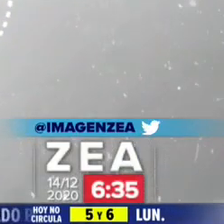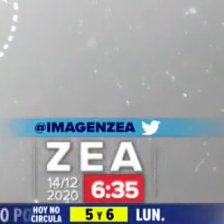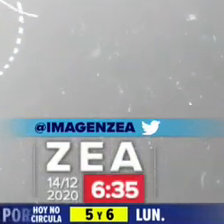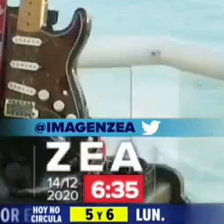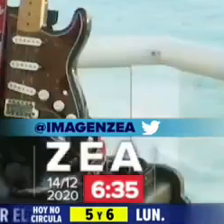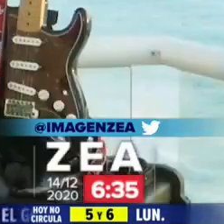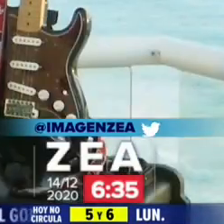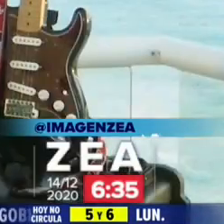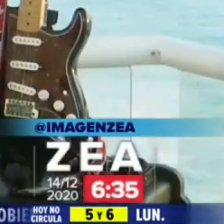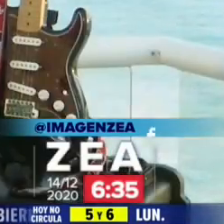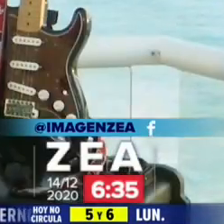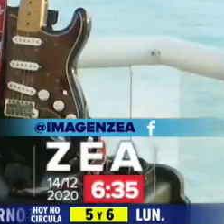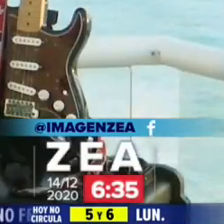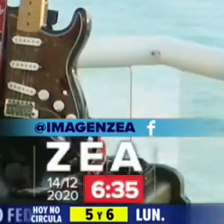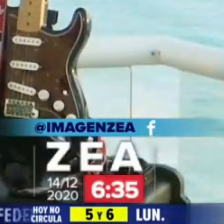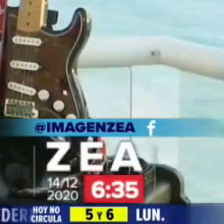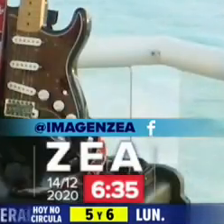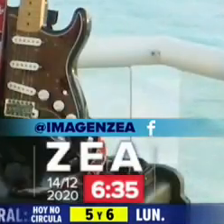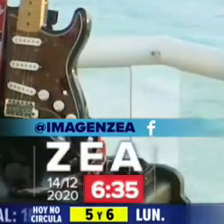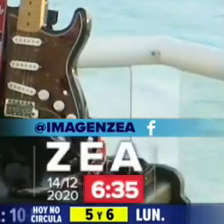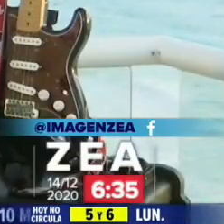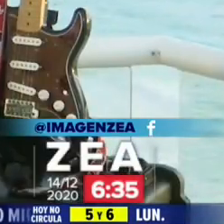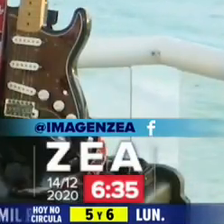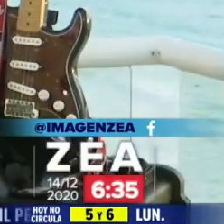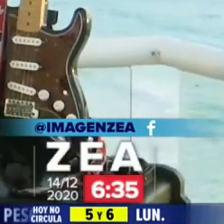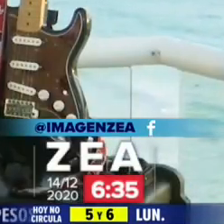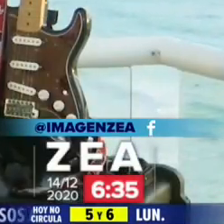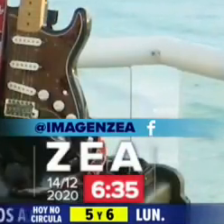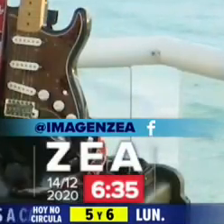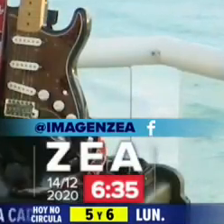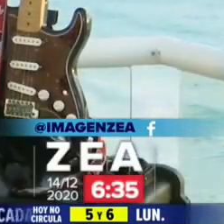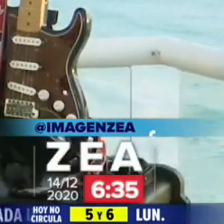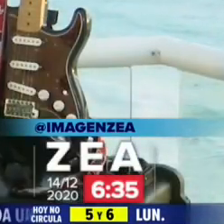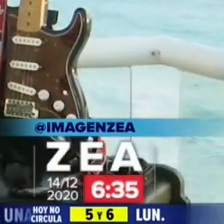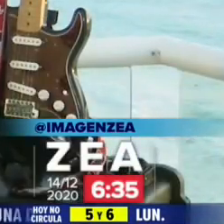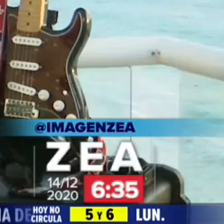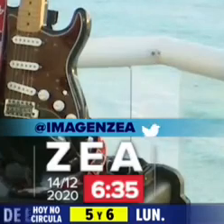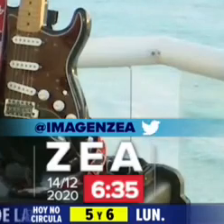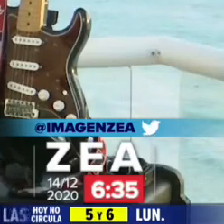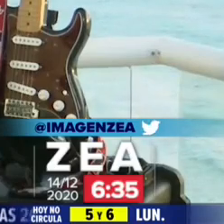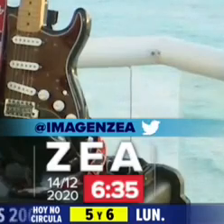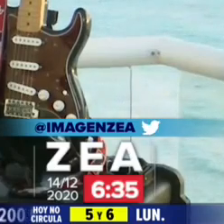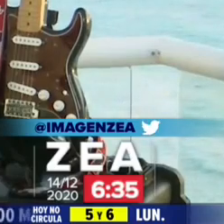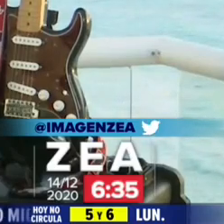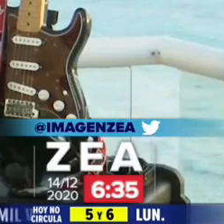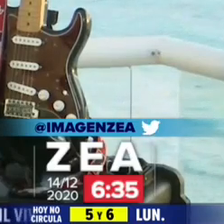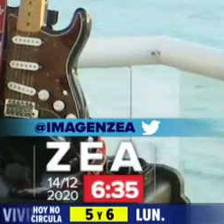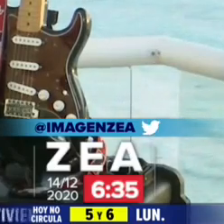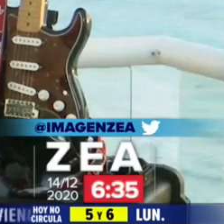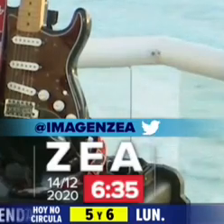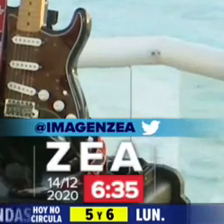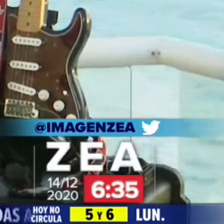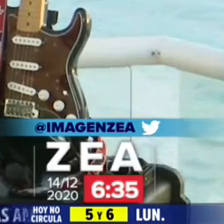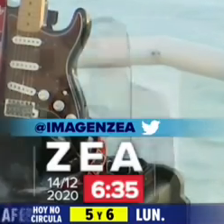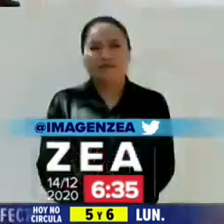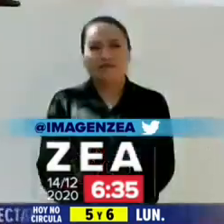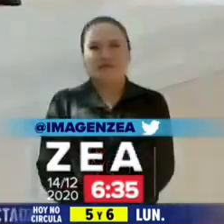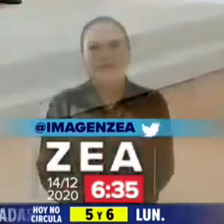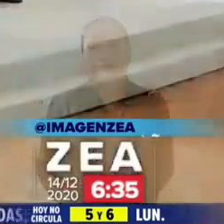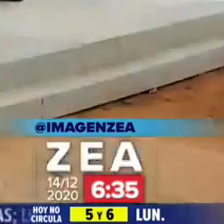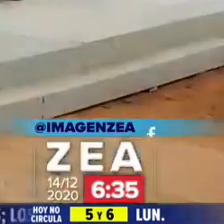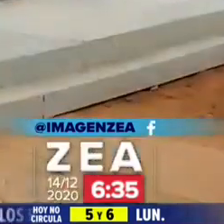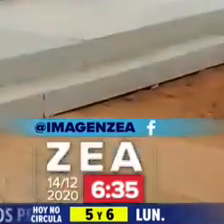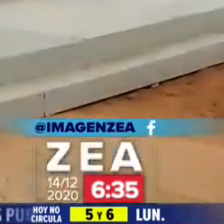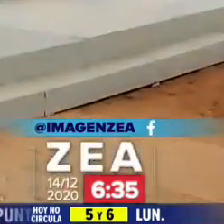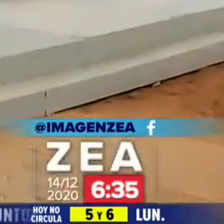Y por otro lado, en otros temas, las alianzas electorales entre el PAN, PRI y PRD tomaron forma ya en 9 entidades del país. Irán juntos en Baja California,